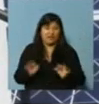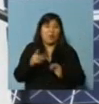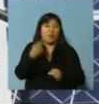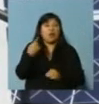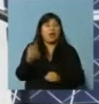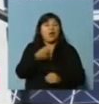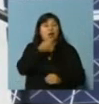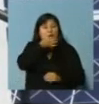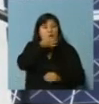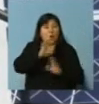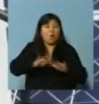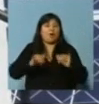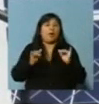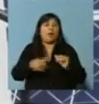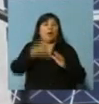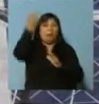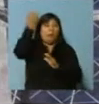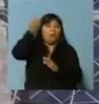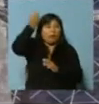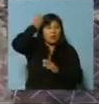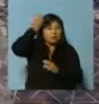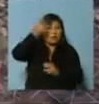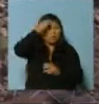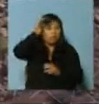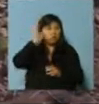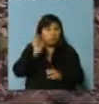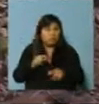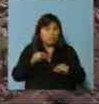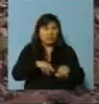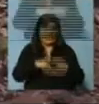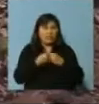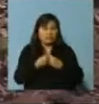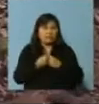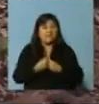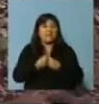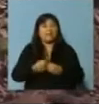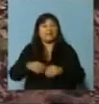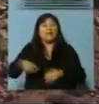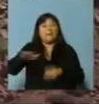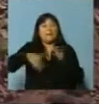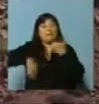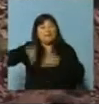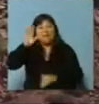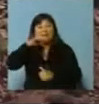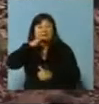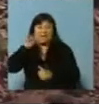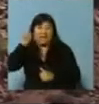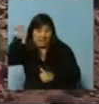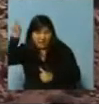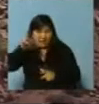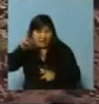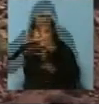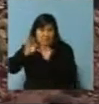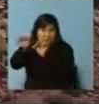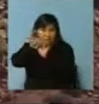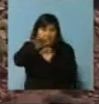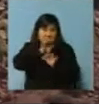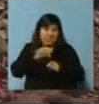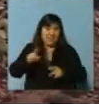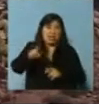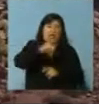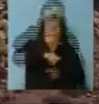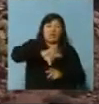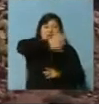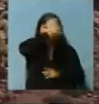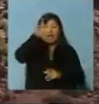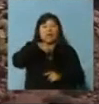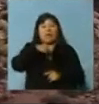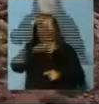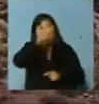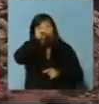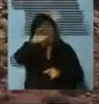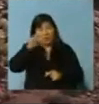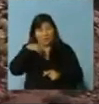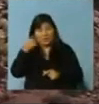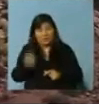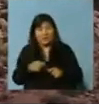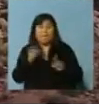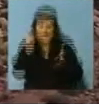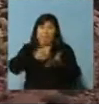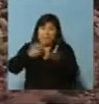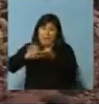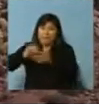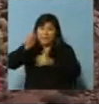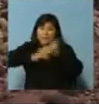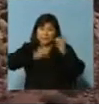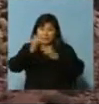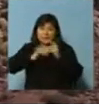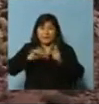Especialmente en la Puna y en la Quebrada y en los valles donde también pega fuerte el sol. Son muchas obras. Y otro componente que